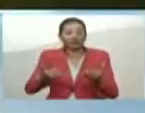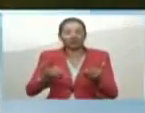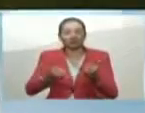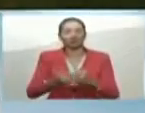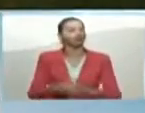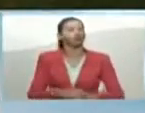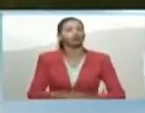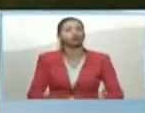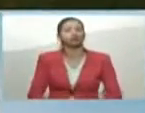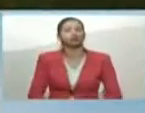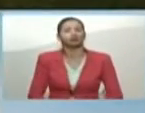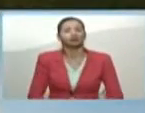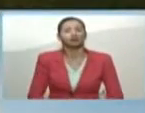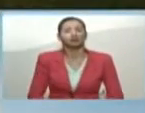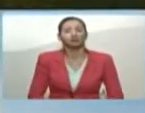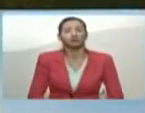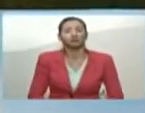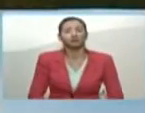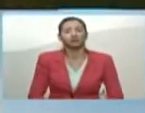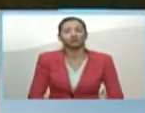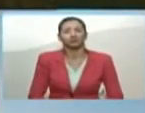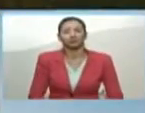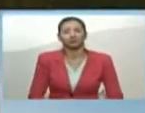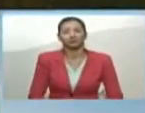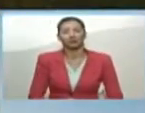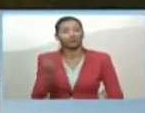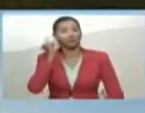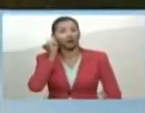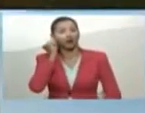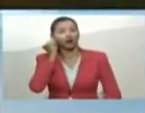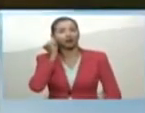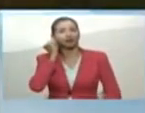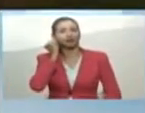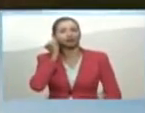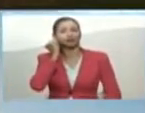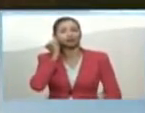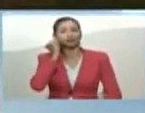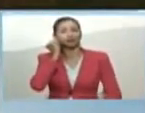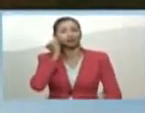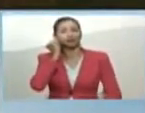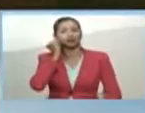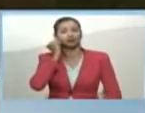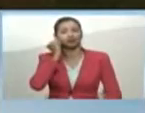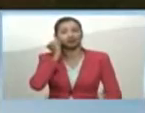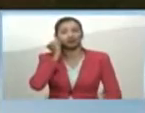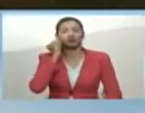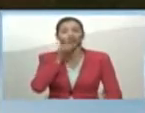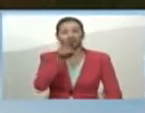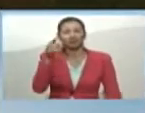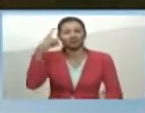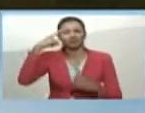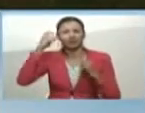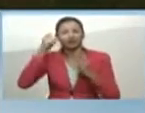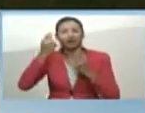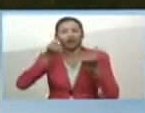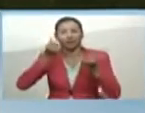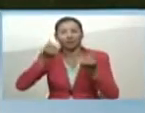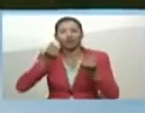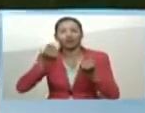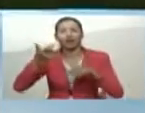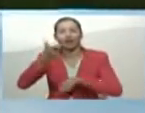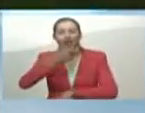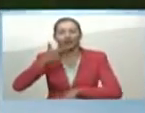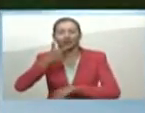exagerando pedagógicamente. Y las mujeres, entre ustedes hay economistas, gerentes,